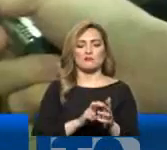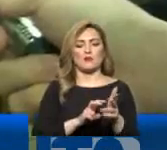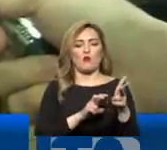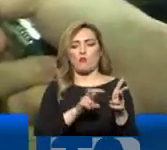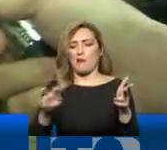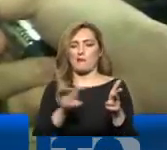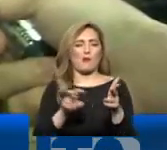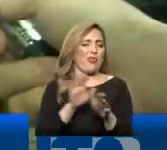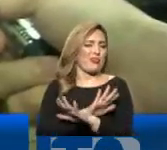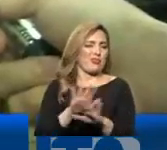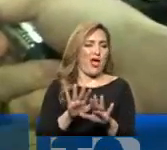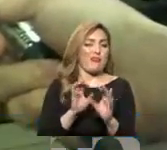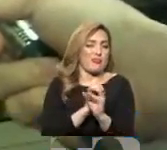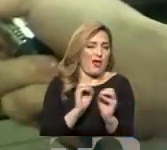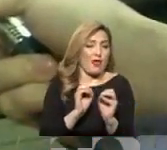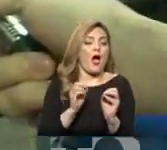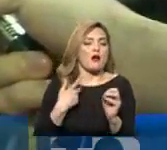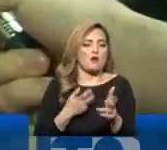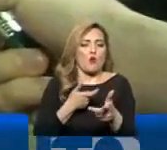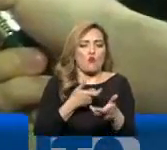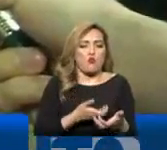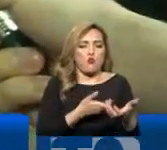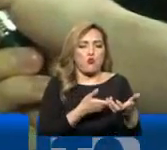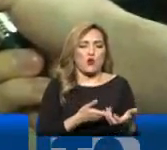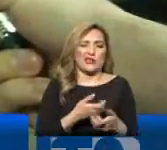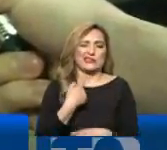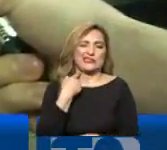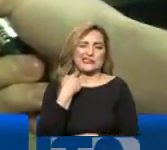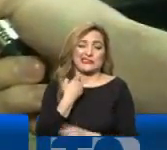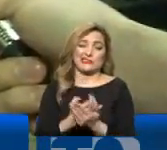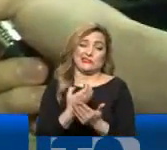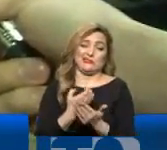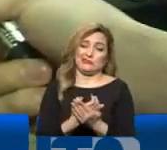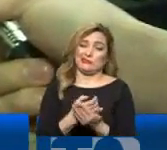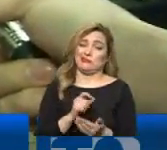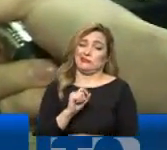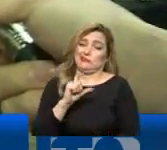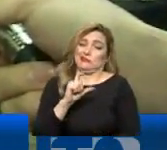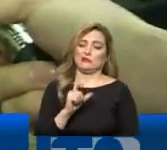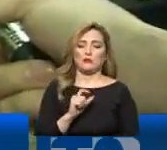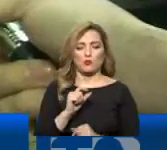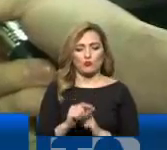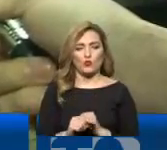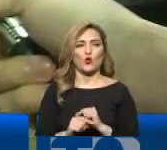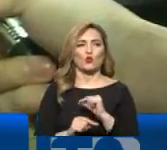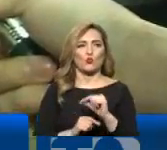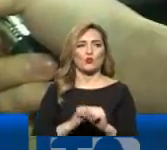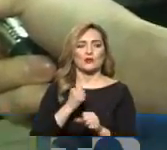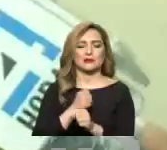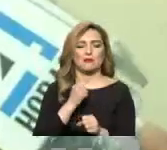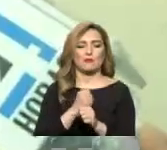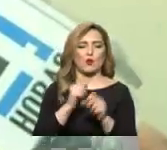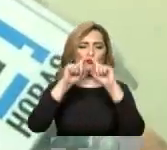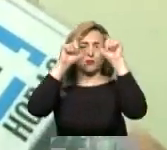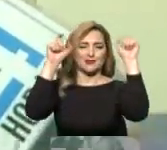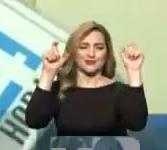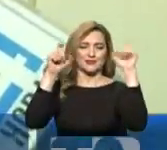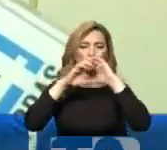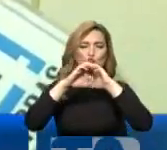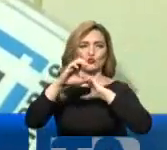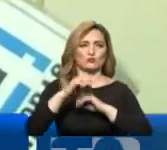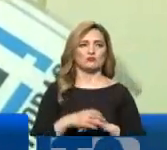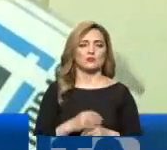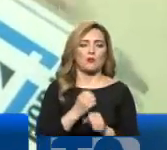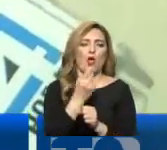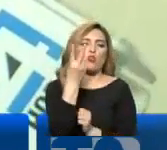No es muy rentable, pero lo importante es que de a poco se vaya reanudando el servicio de transporte. Solo 12 buses nada